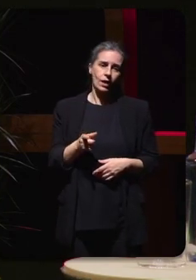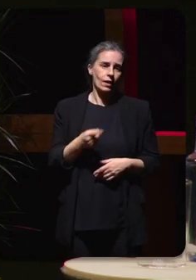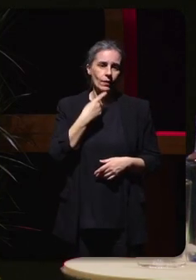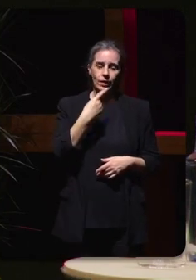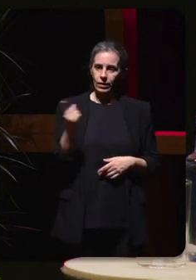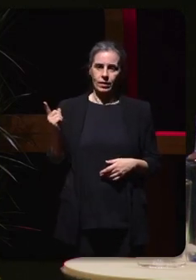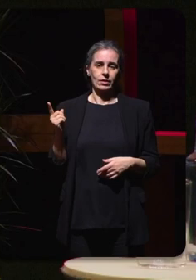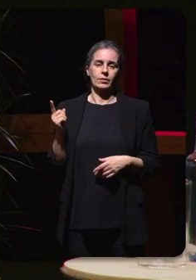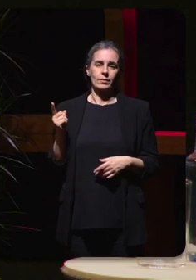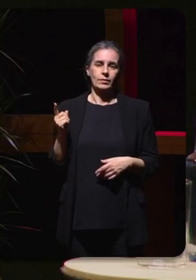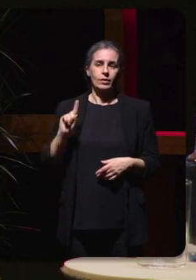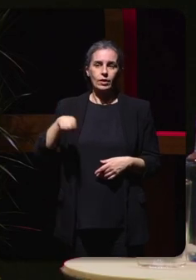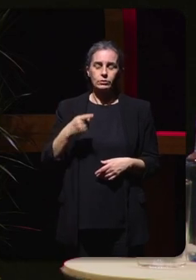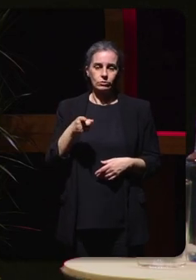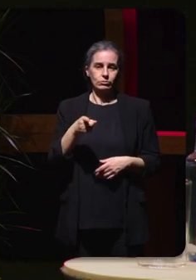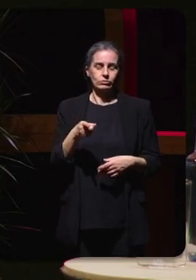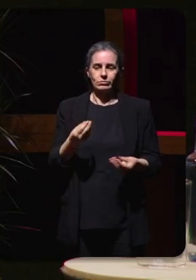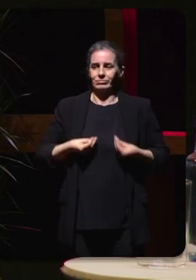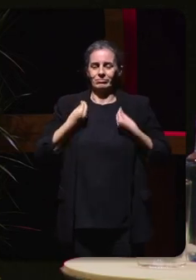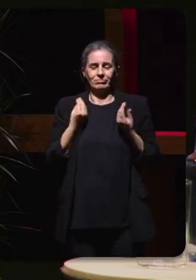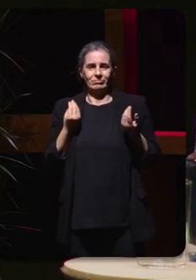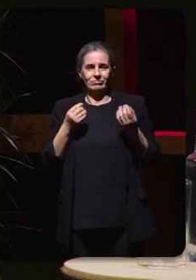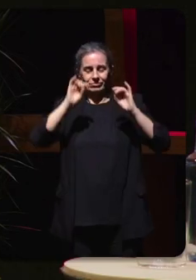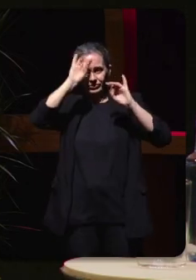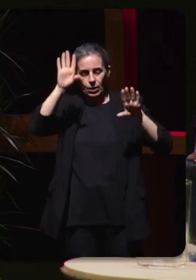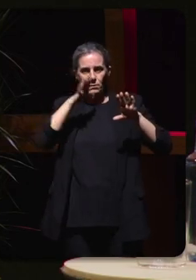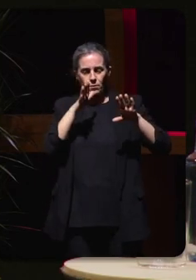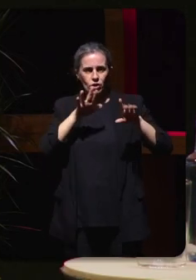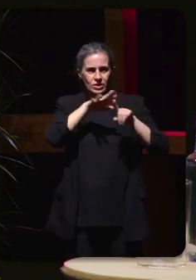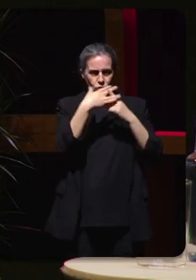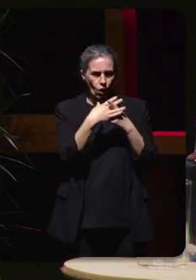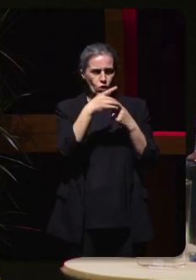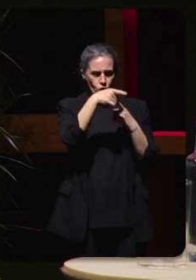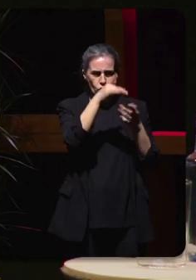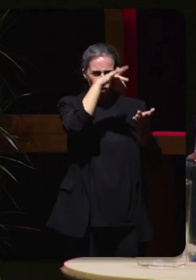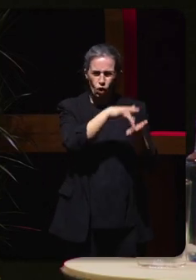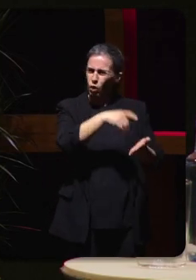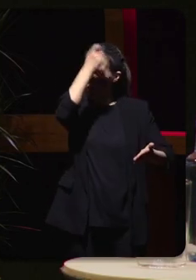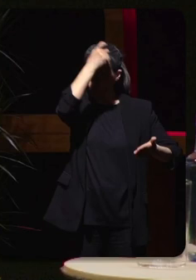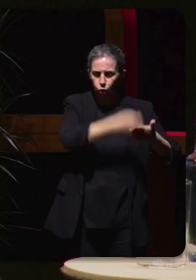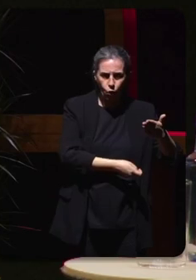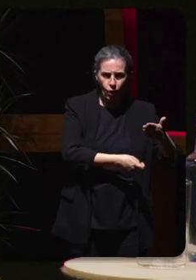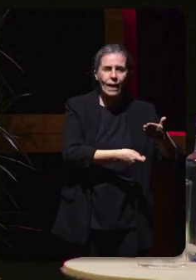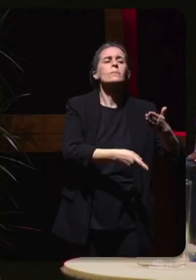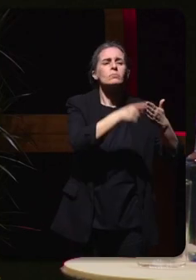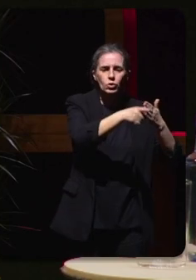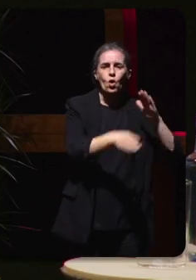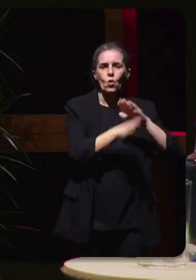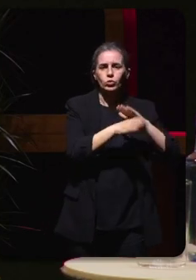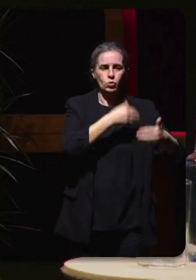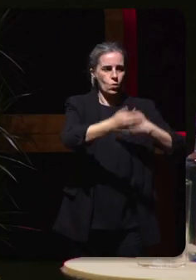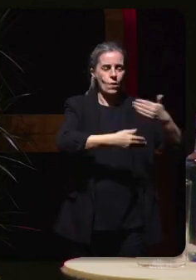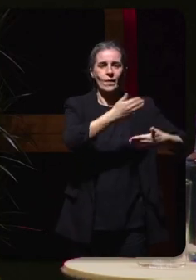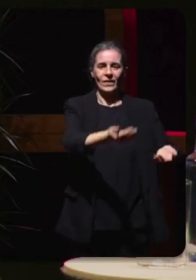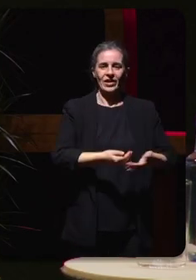cuando te asombras de que después de vivir tener unas situaciones tan duras, etc., pues realmente sigan adelante,